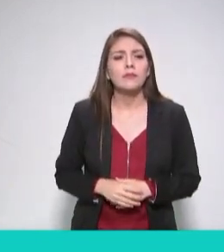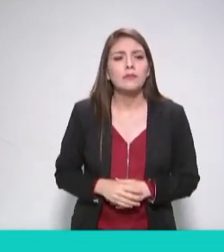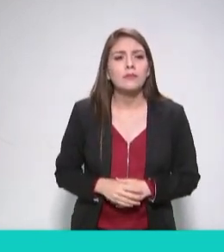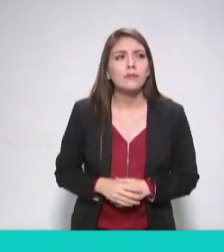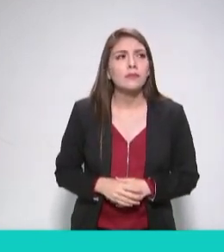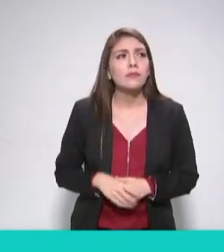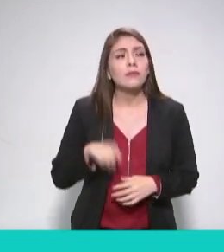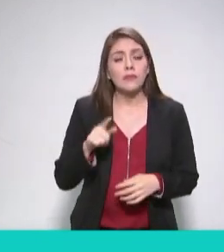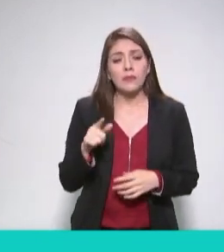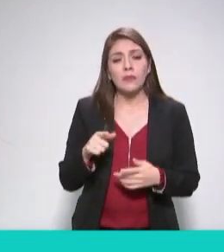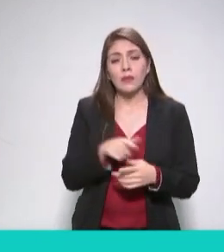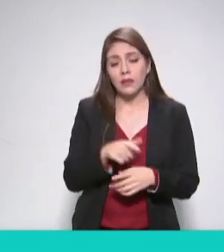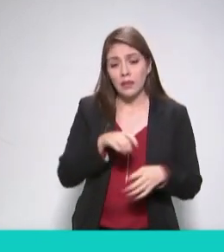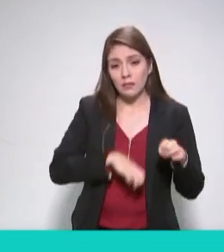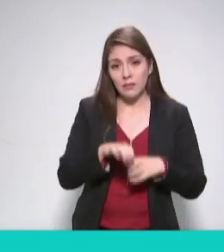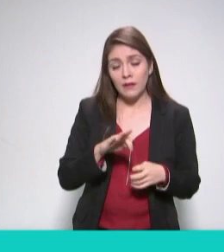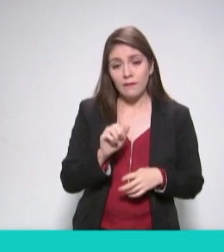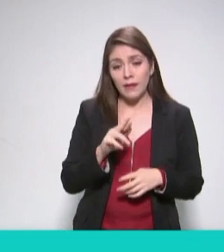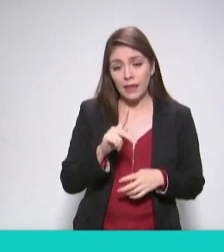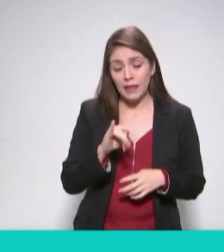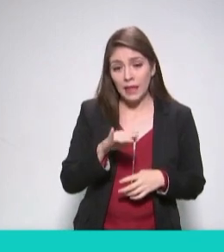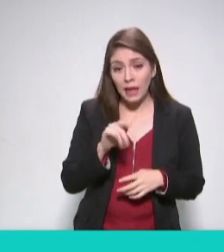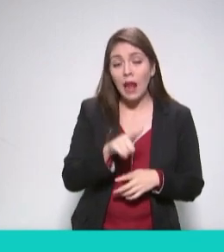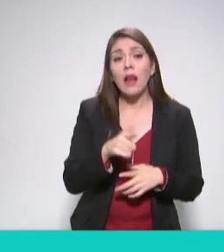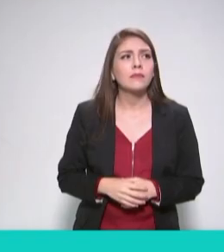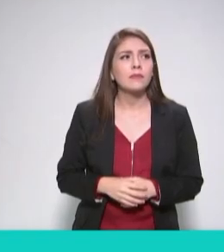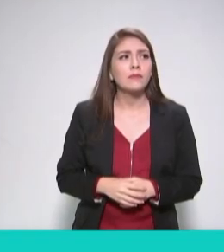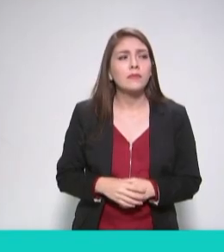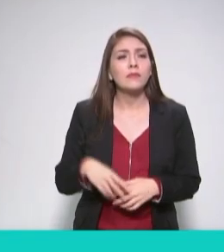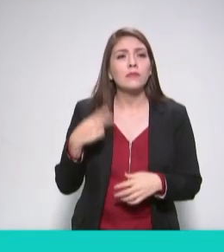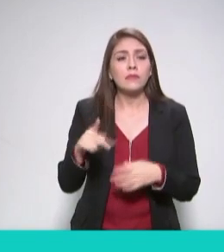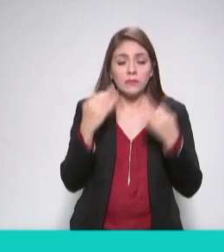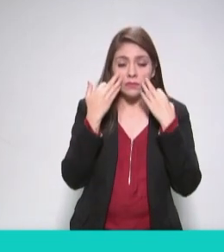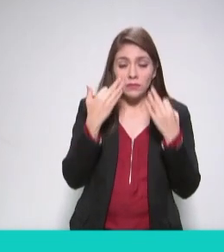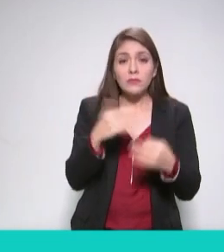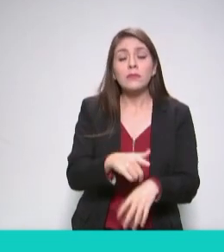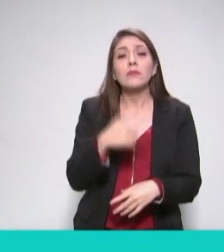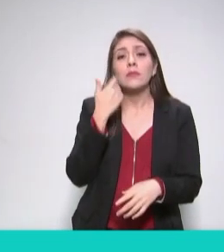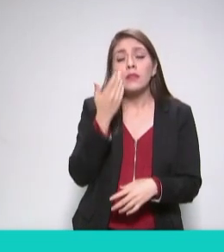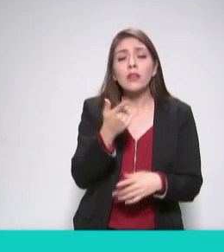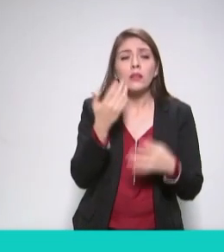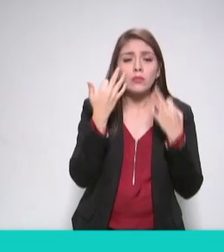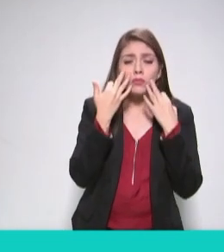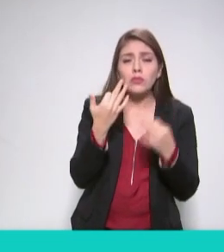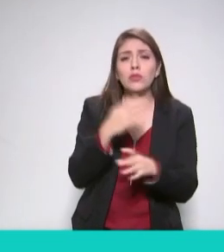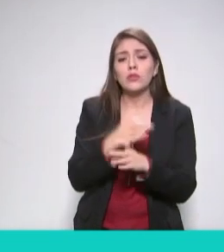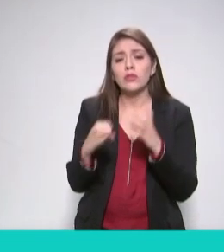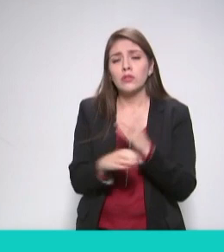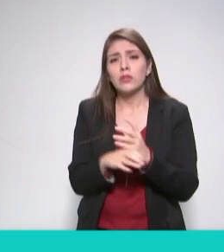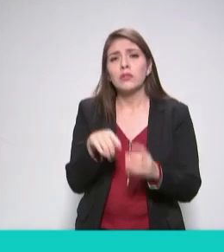advirtió que si bien la información requerida debe ser clasificada como confidencial y debe de ser protegida por el secreto bancario la